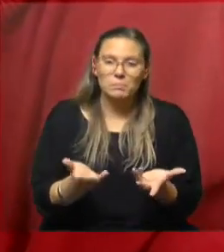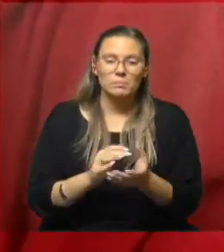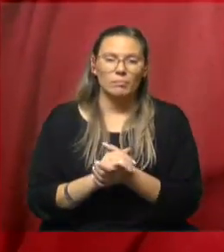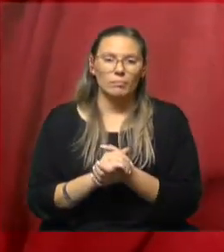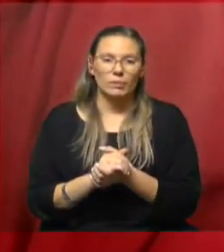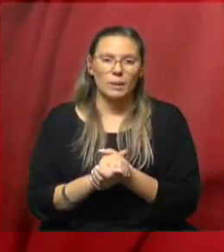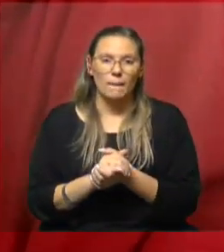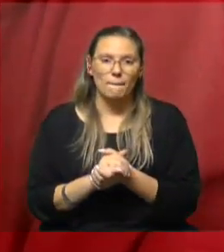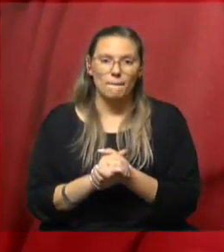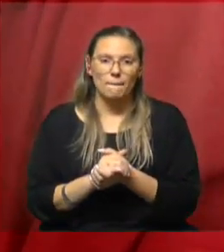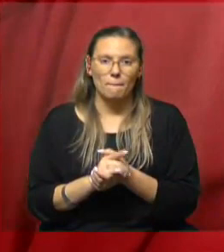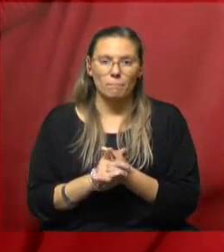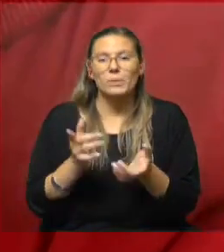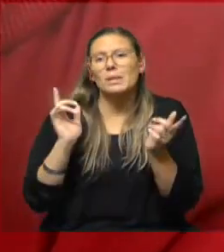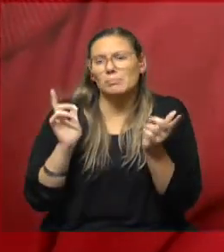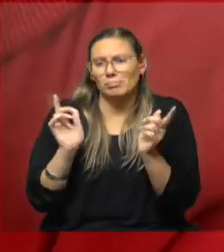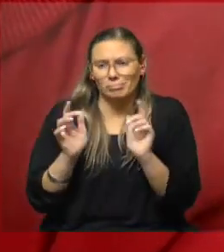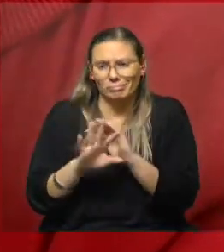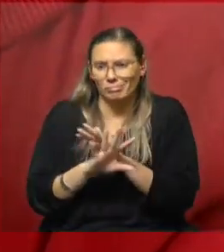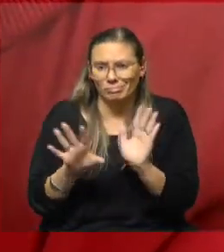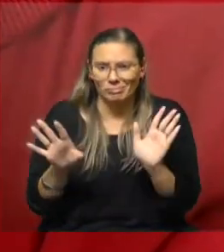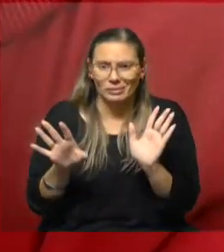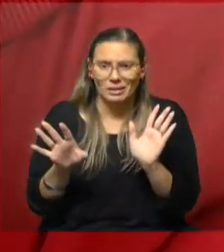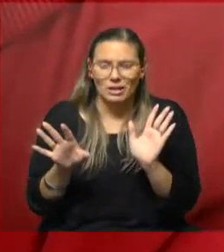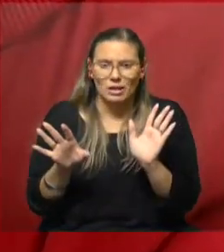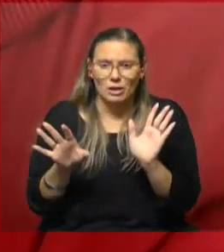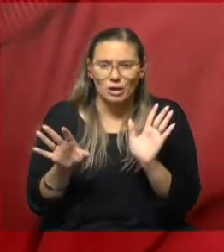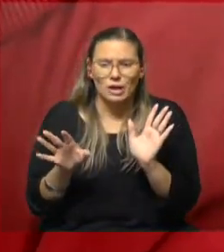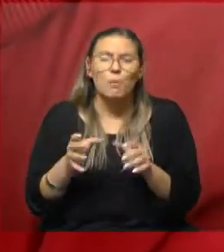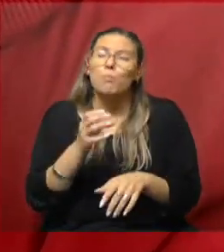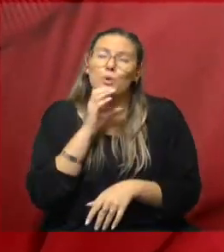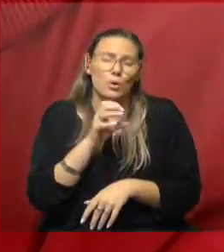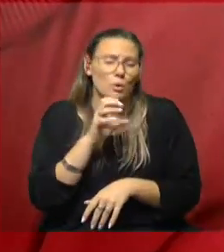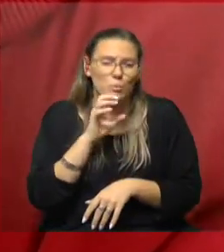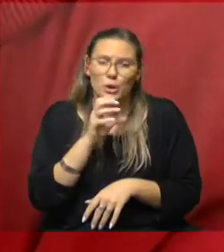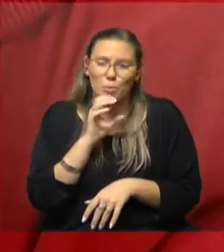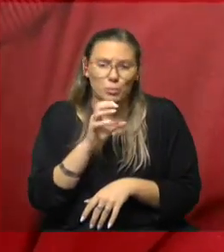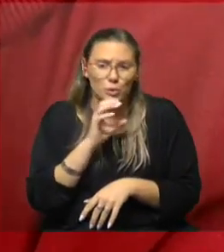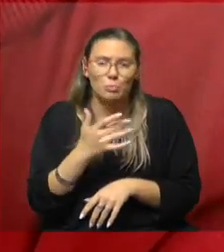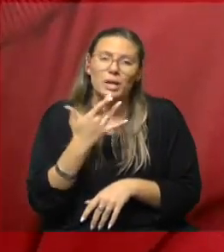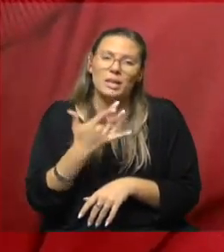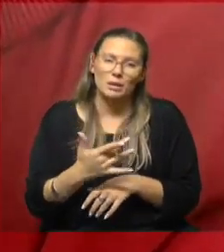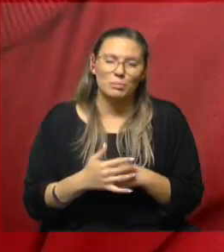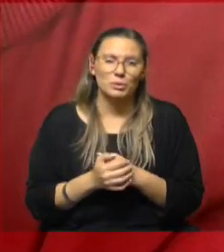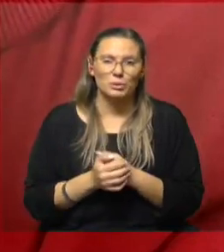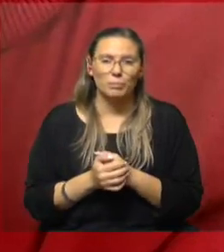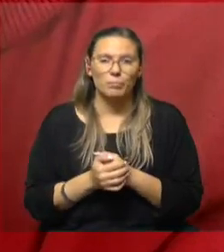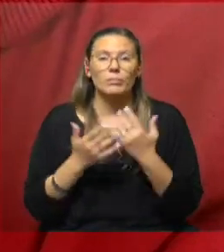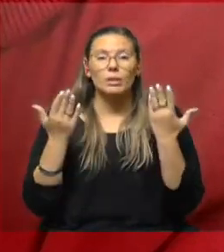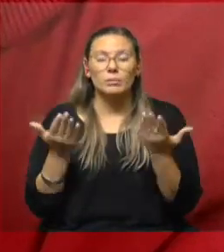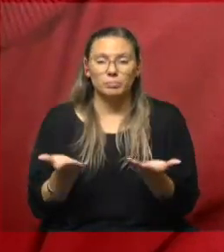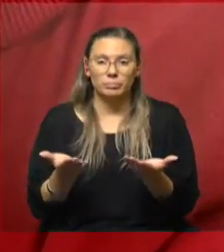obviamente. Y bueno, y divertida. Tenía un gran, gran sentido del humor. Qué divino, qué divino.